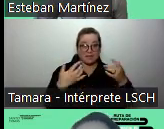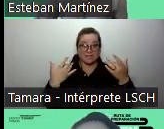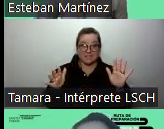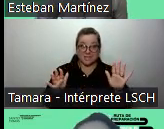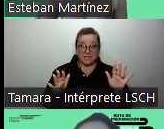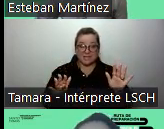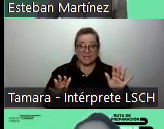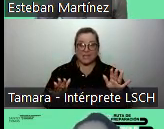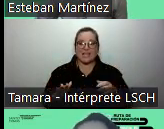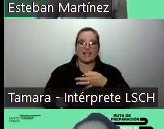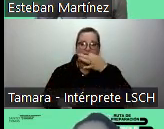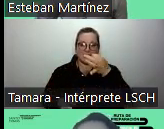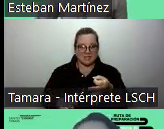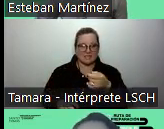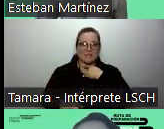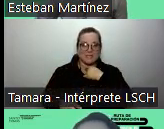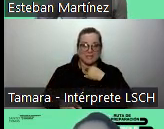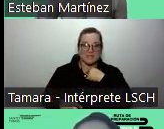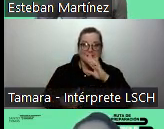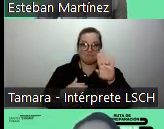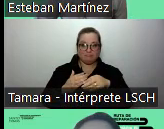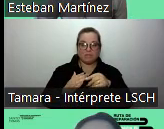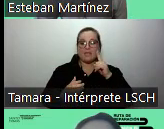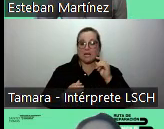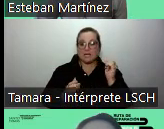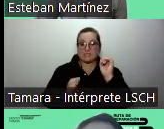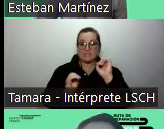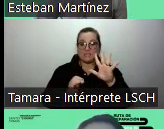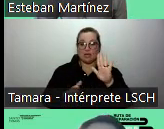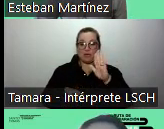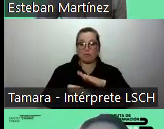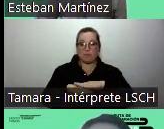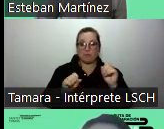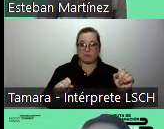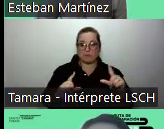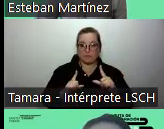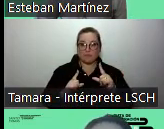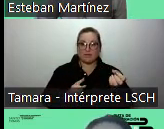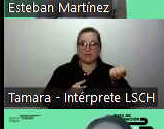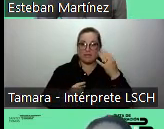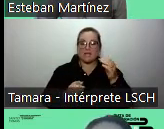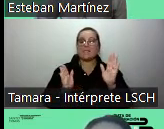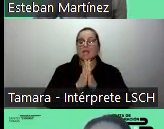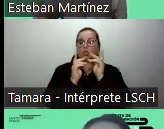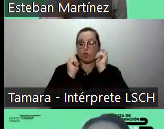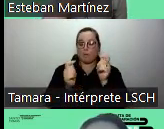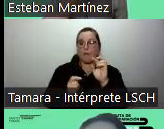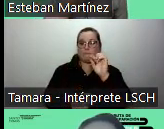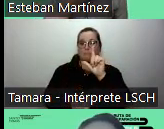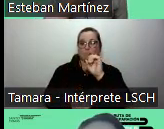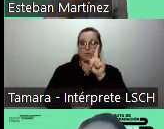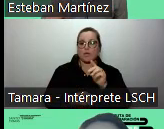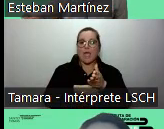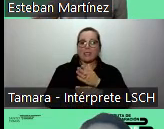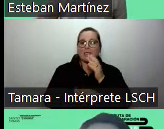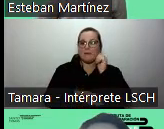y deseen adjudicarse una de las cinco licencias gratuitas de Santo Tomás Plus que sortearemos deben enviar antes de mañana a